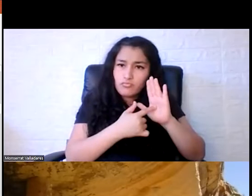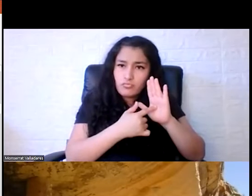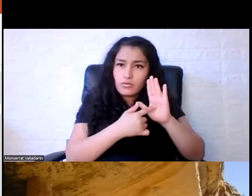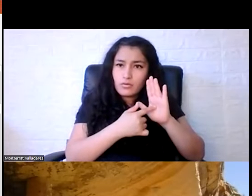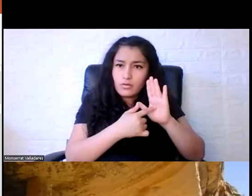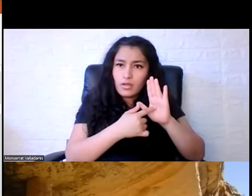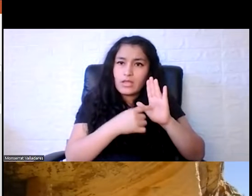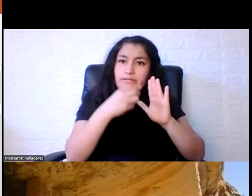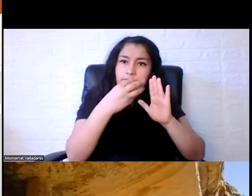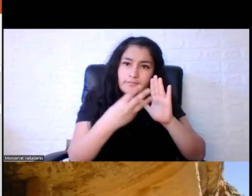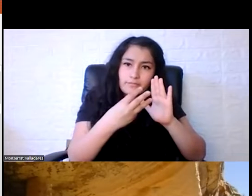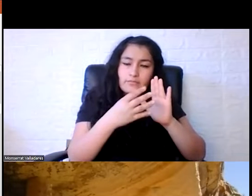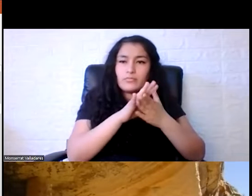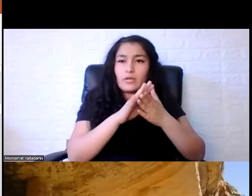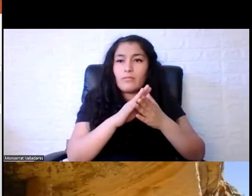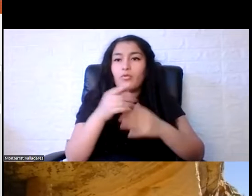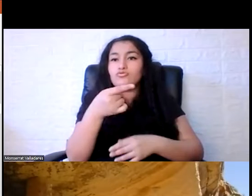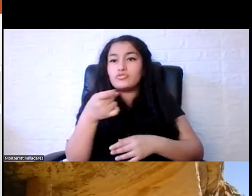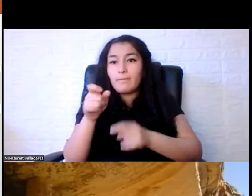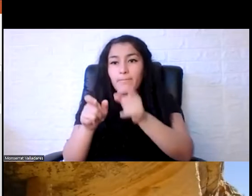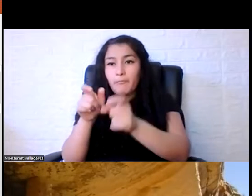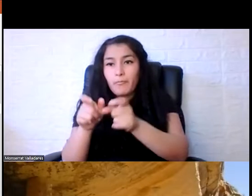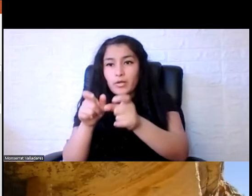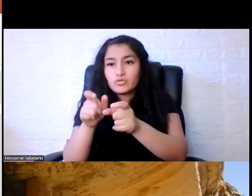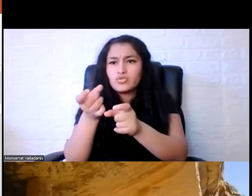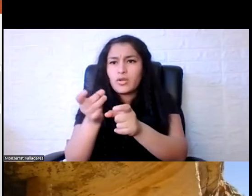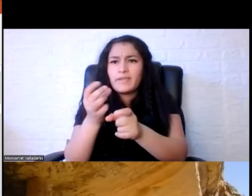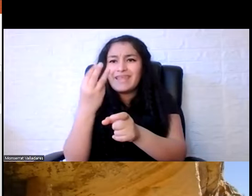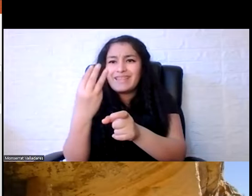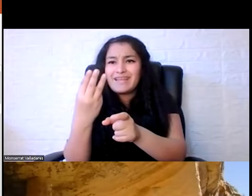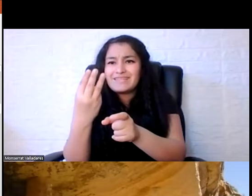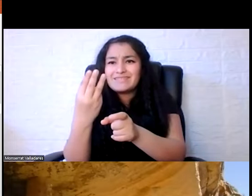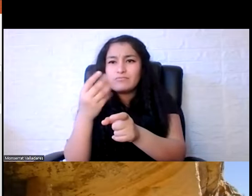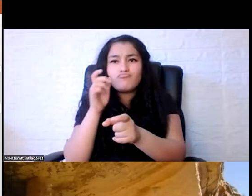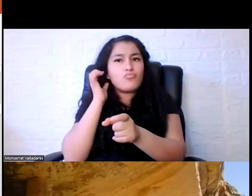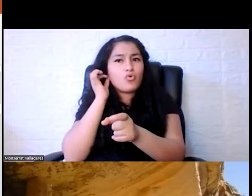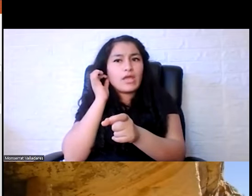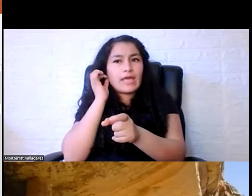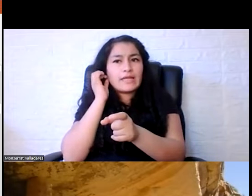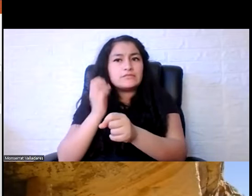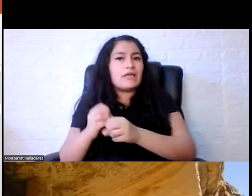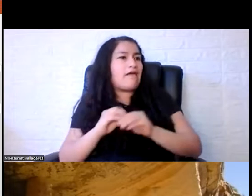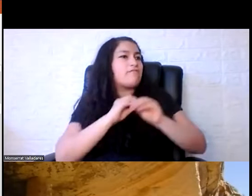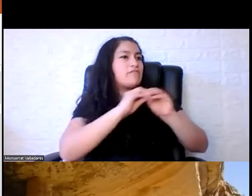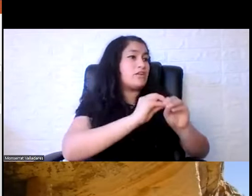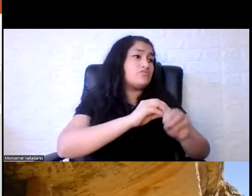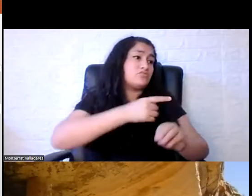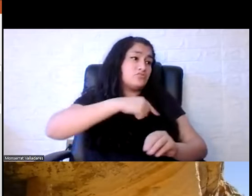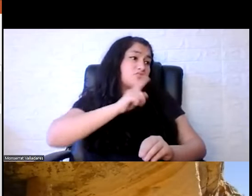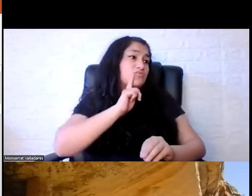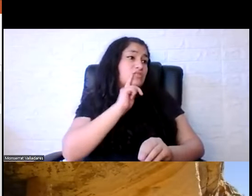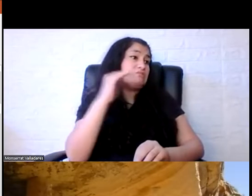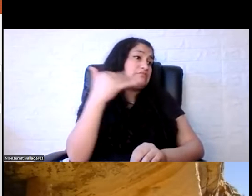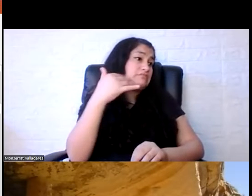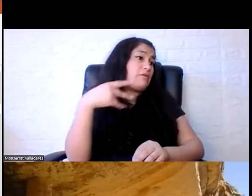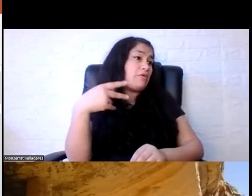cada 100 policías reportaron abuso sexual. El 22.4 decían que